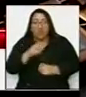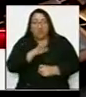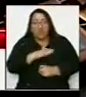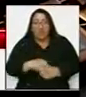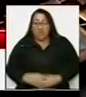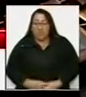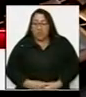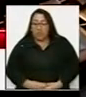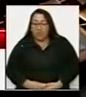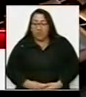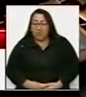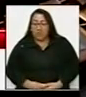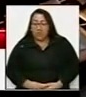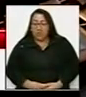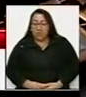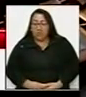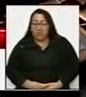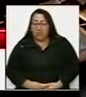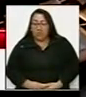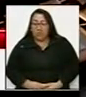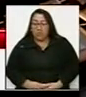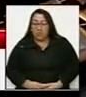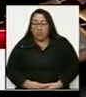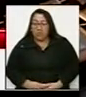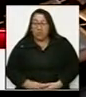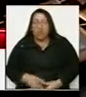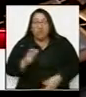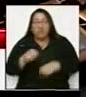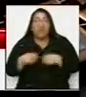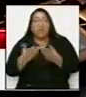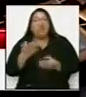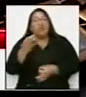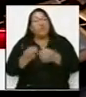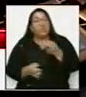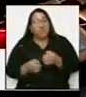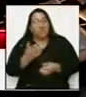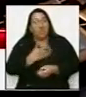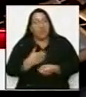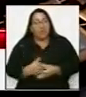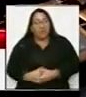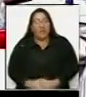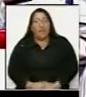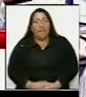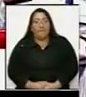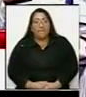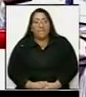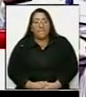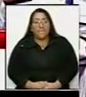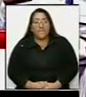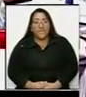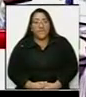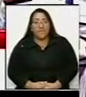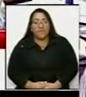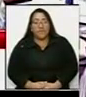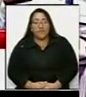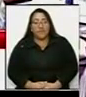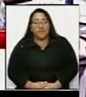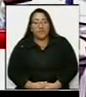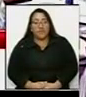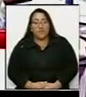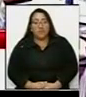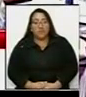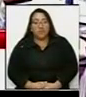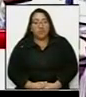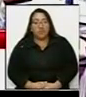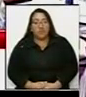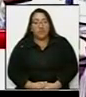fiscales, personas que van a impartir justicia, presidenta. Con respecto a, por